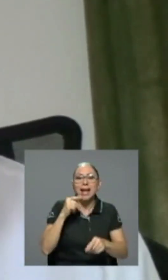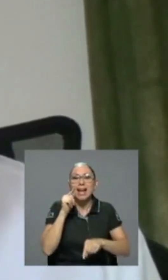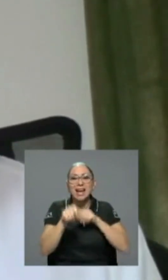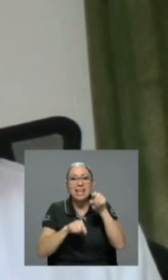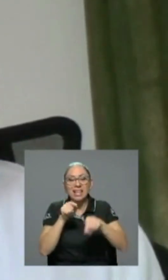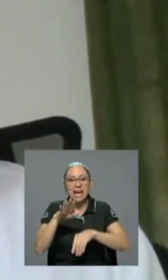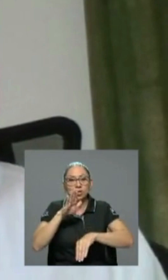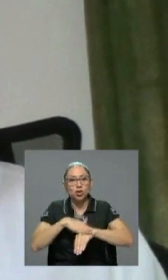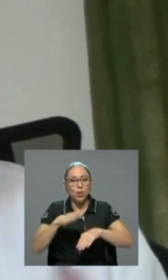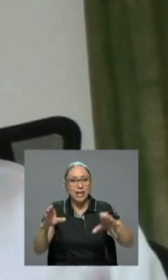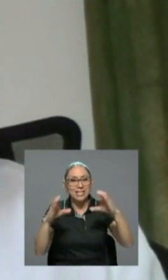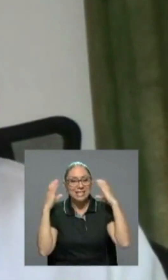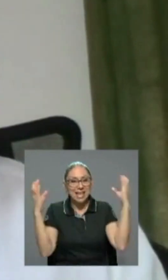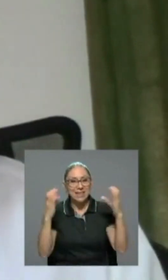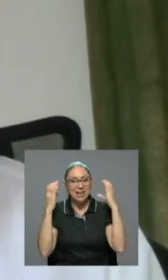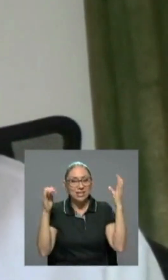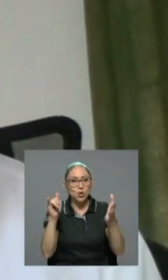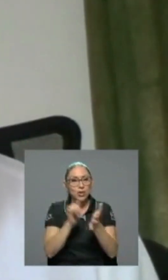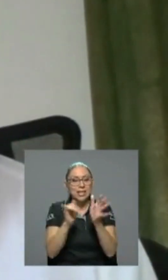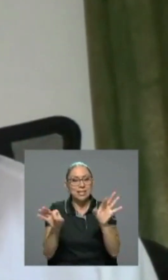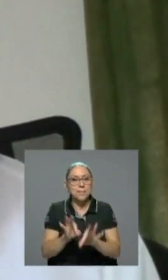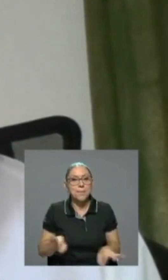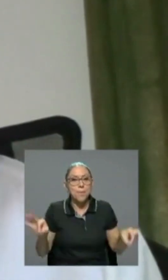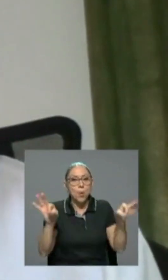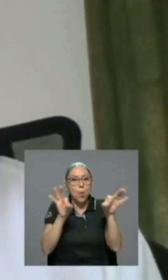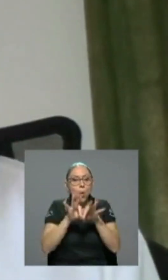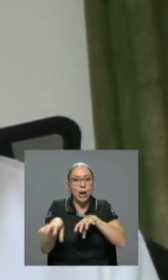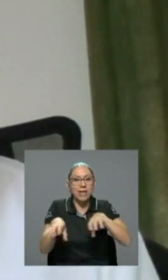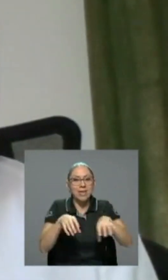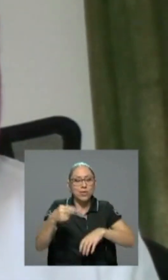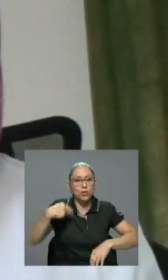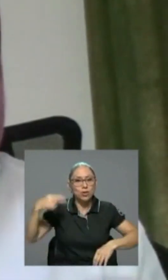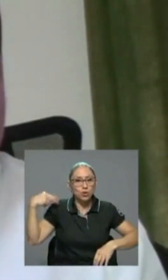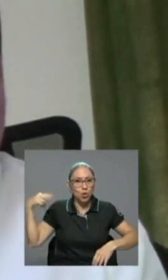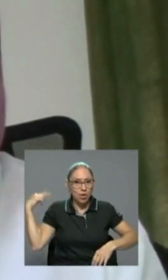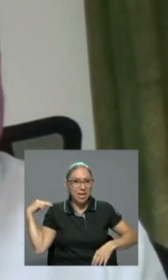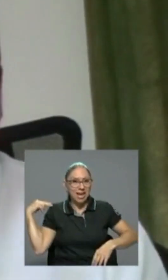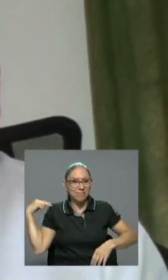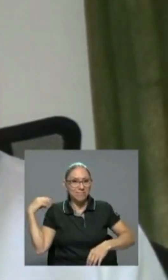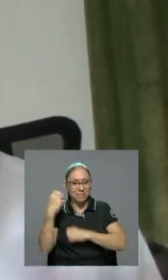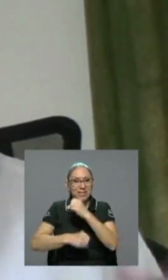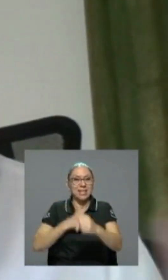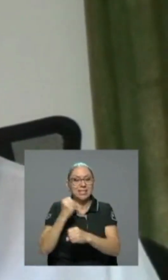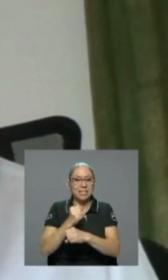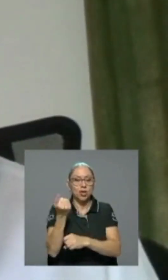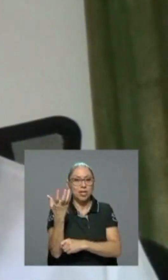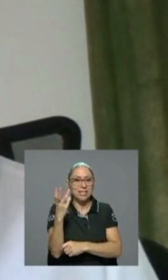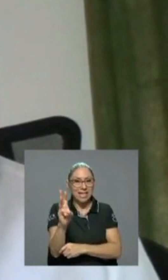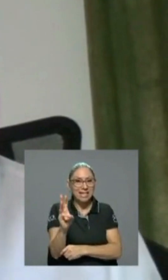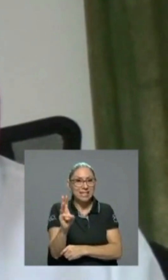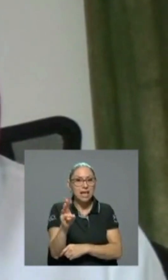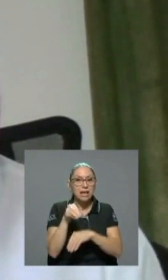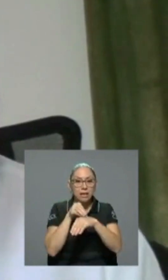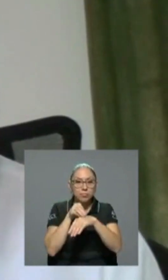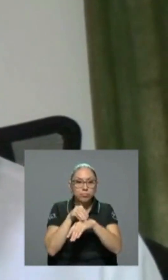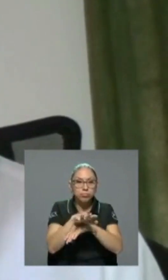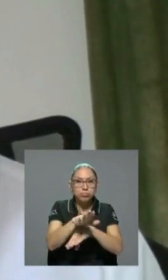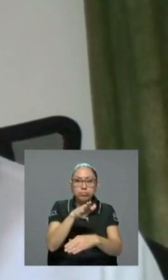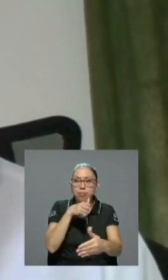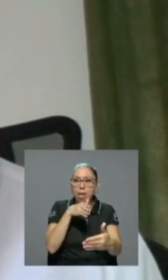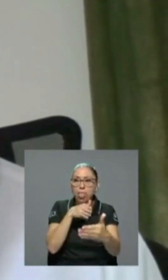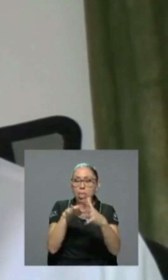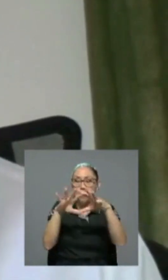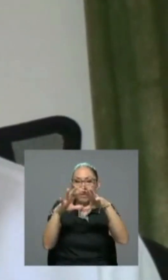conmemoración de este importante evento histórico que definitivamente tuvo del siglo XVI una repercusión mundial, obviamente,